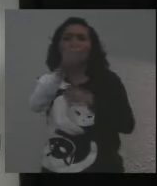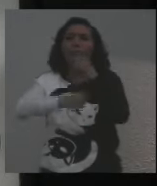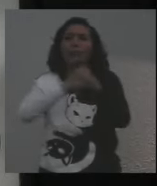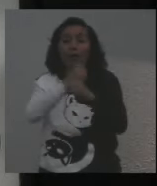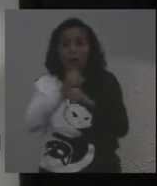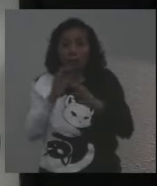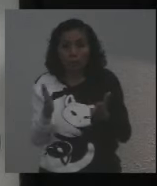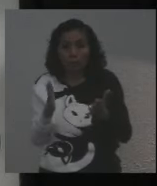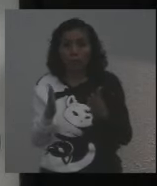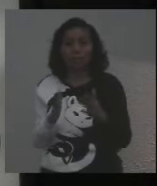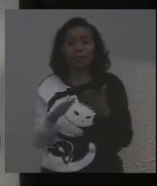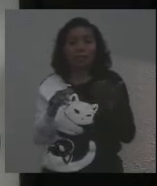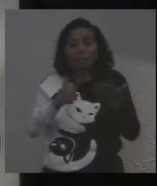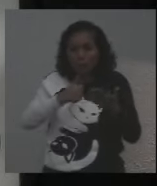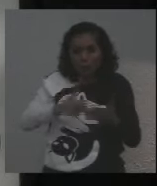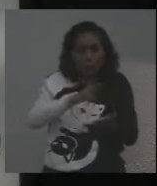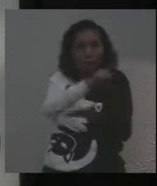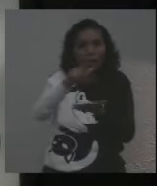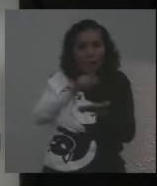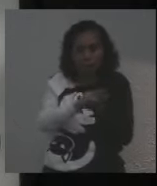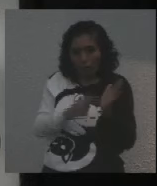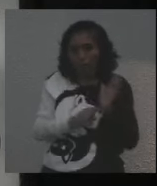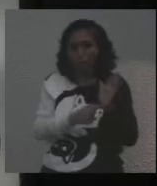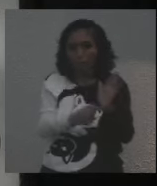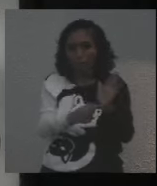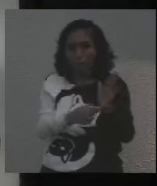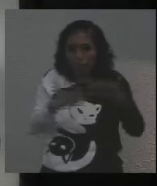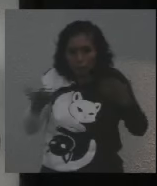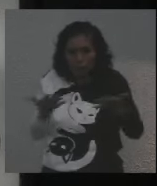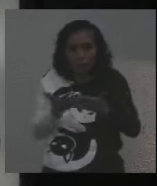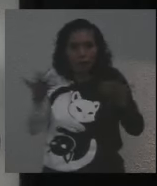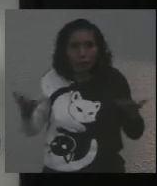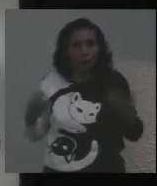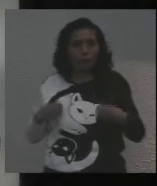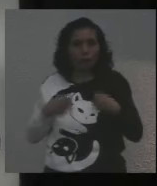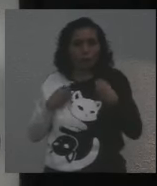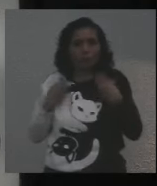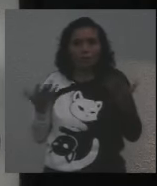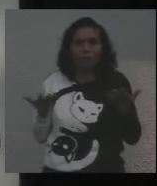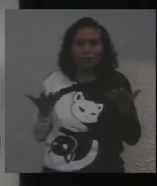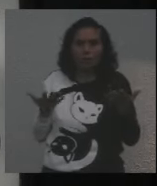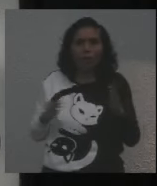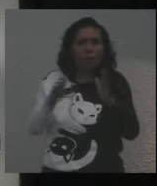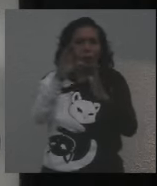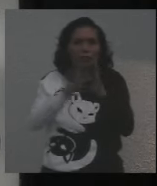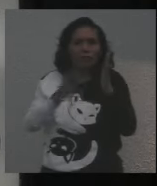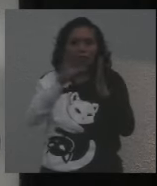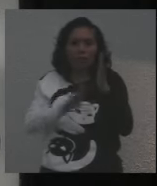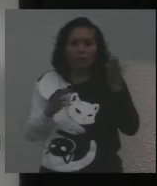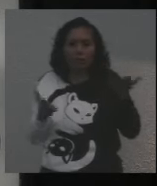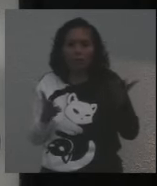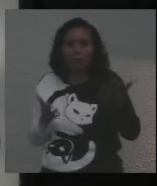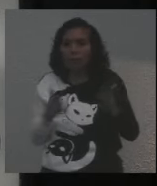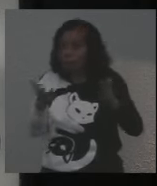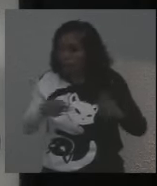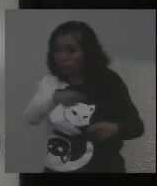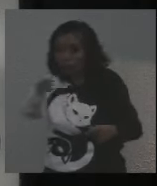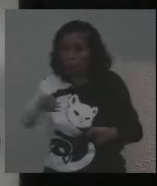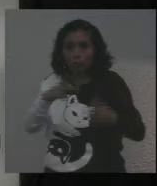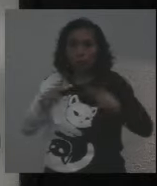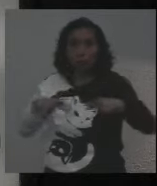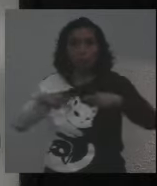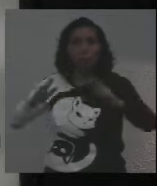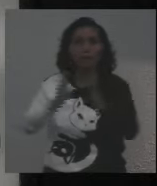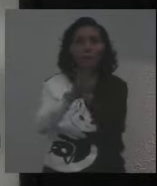años de esta carta magna que nos guía y estamos viviendo un tiempo que marca el calendario electoral en el que la participación de la